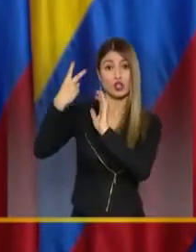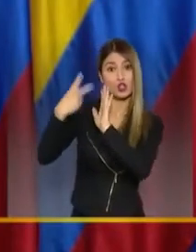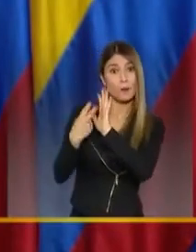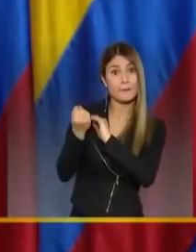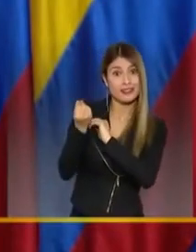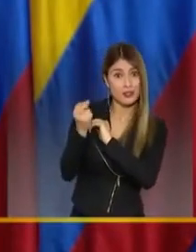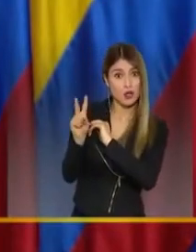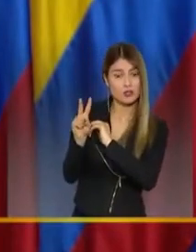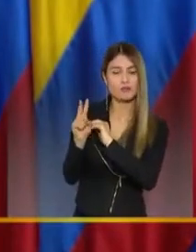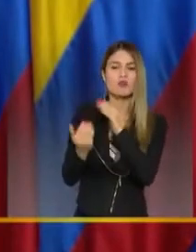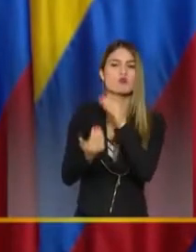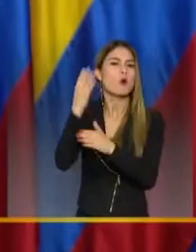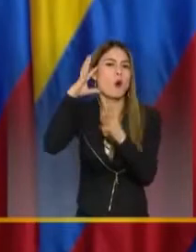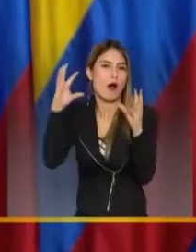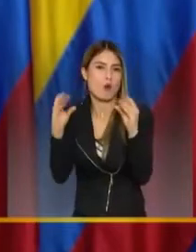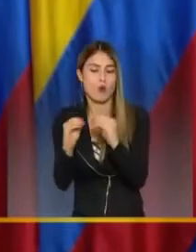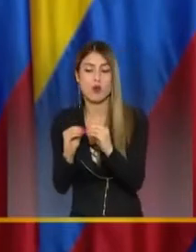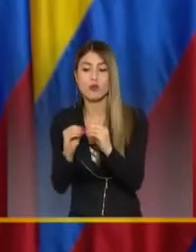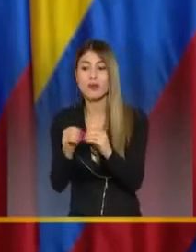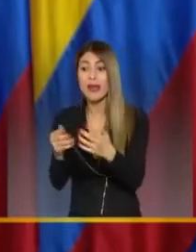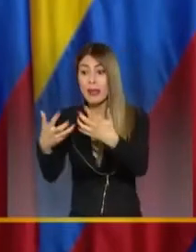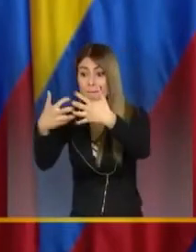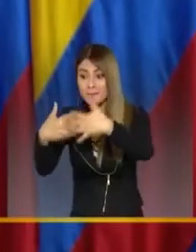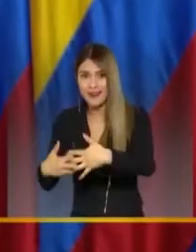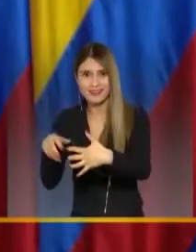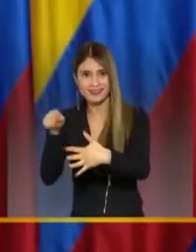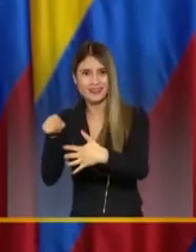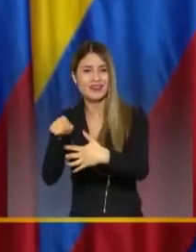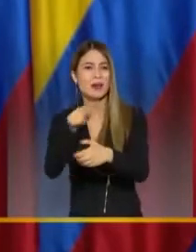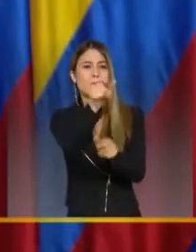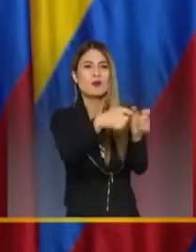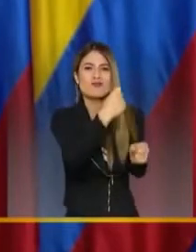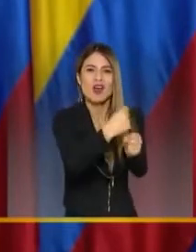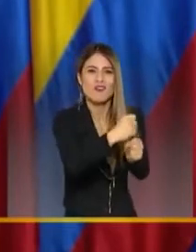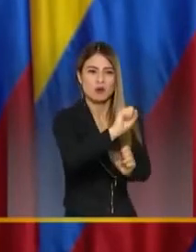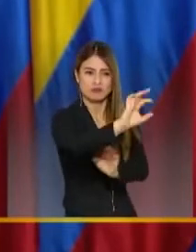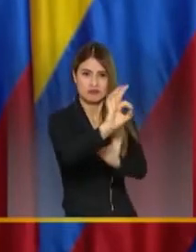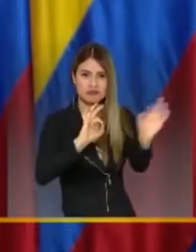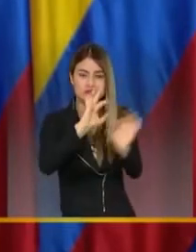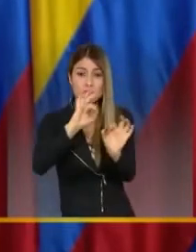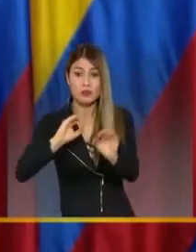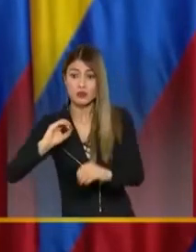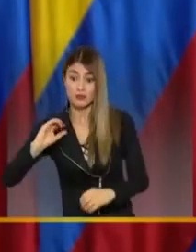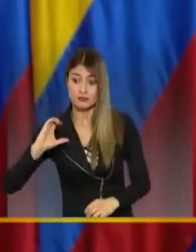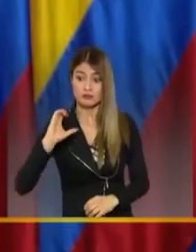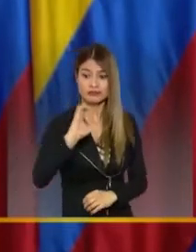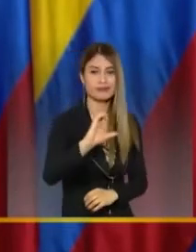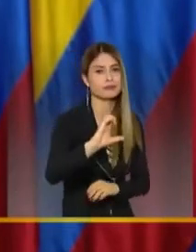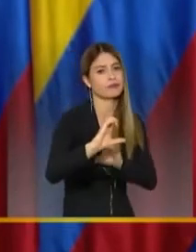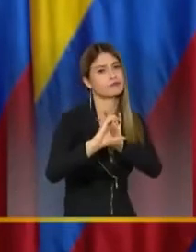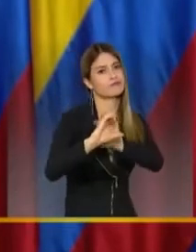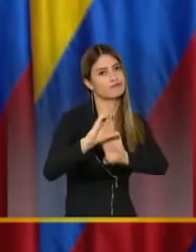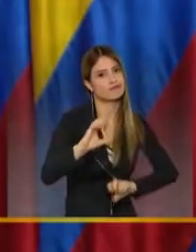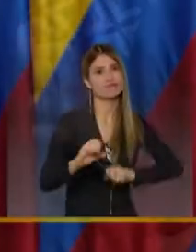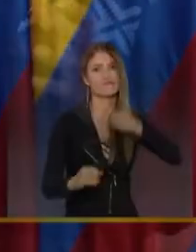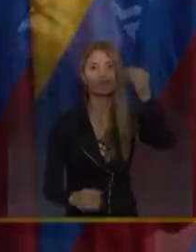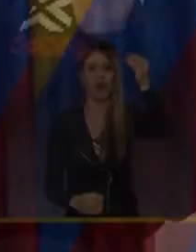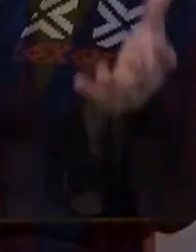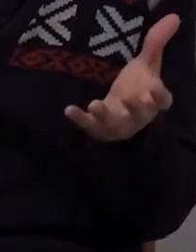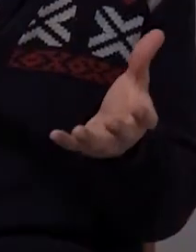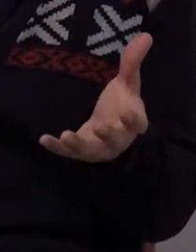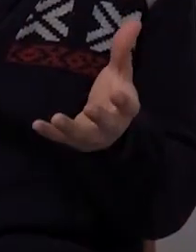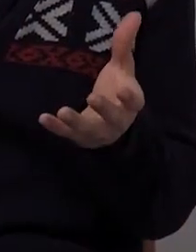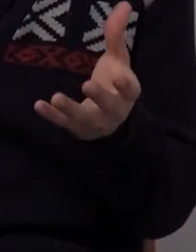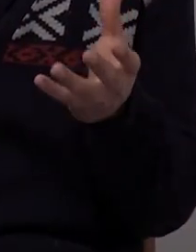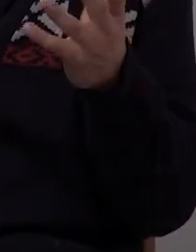costos parafiscales o impuestos a la nómina, que eran un freno para que las empresas contrataran más personas. En